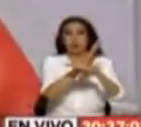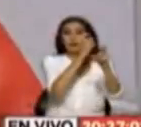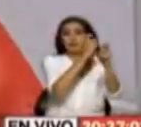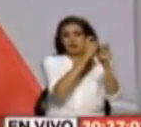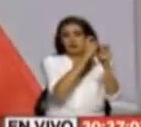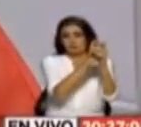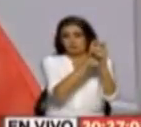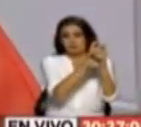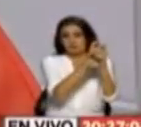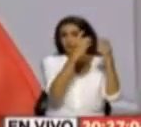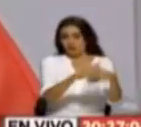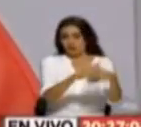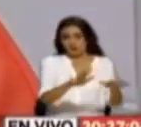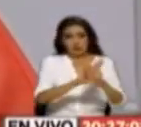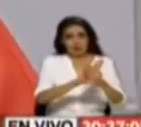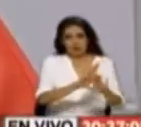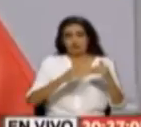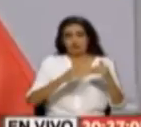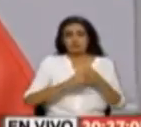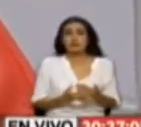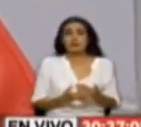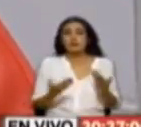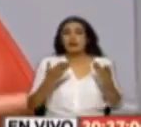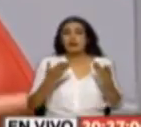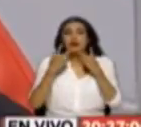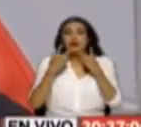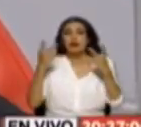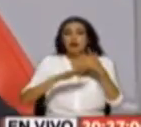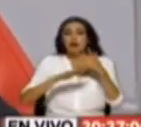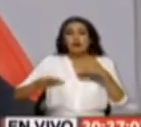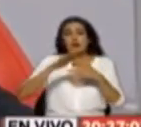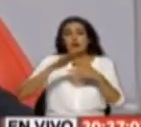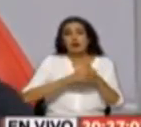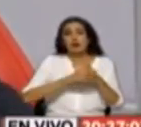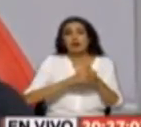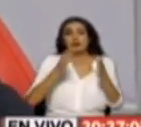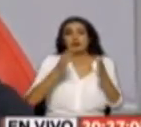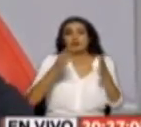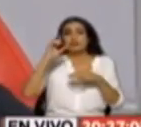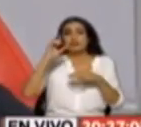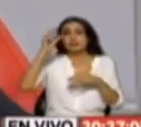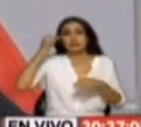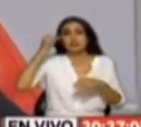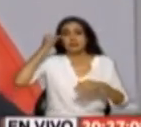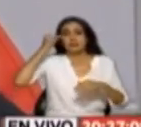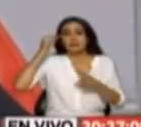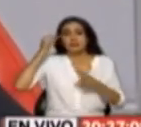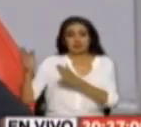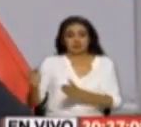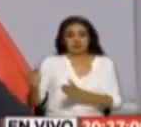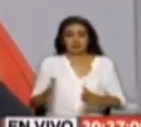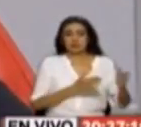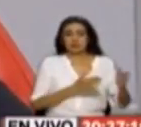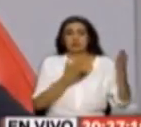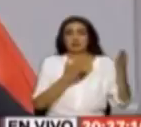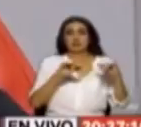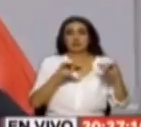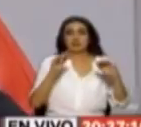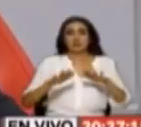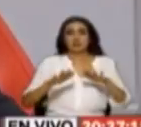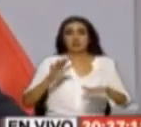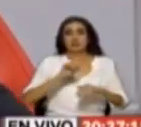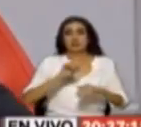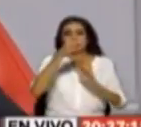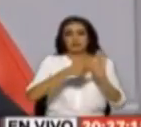pero que se suma a los esfuerzos que desde la banca pública se han hecho. En lo que va del periodo de gobierno del presidente Lenín Moreno, se han colocado cerca